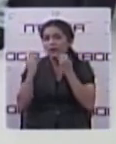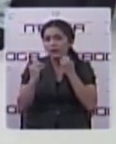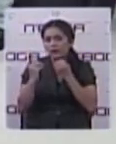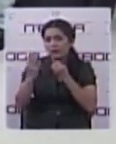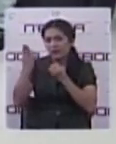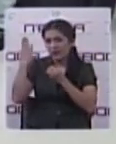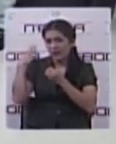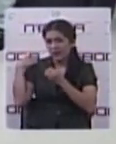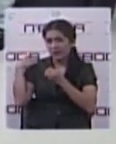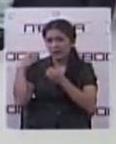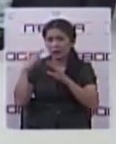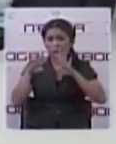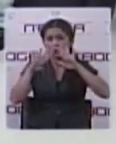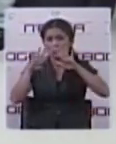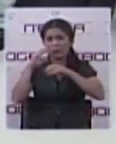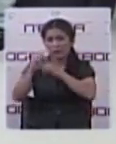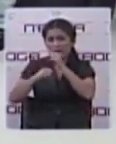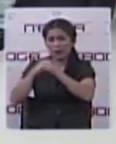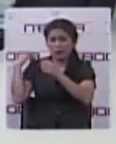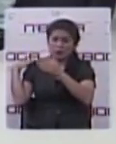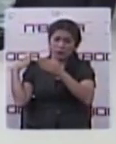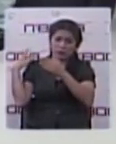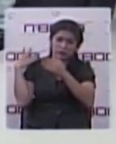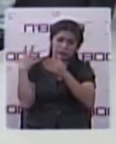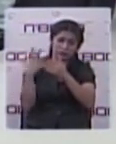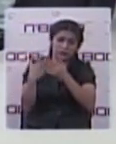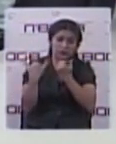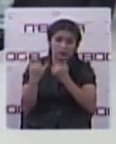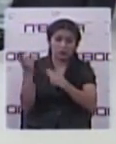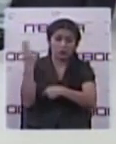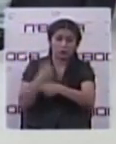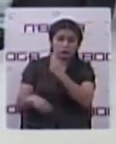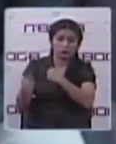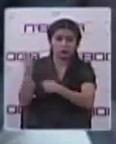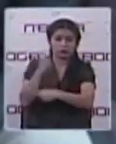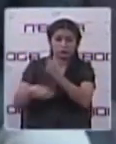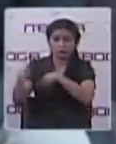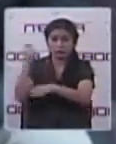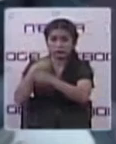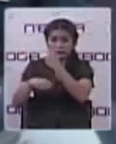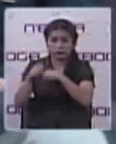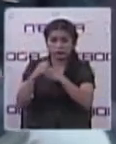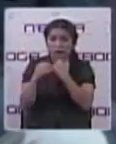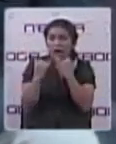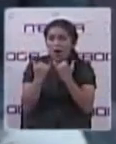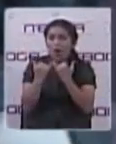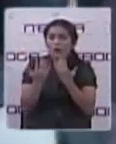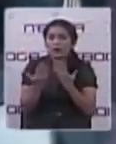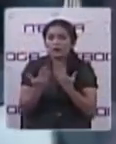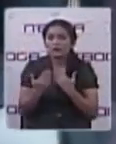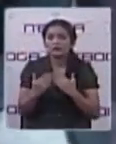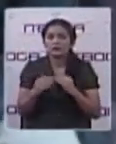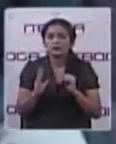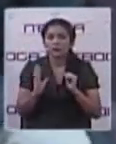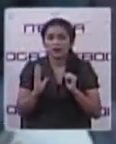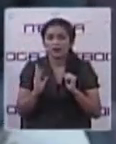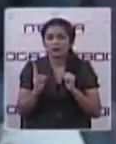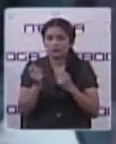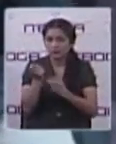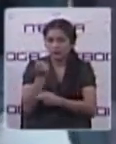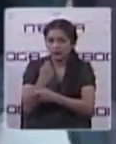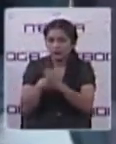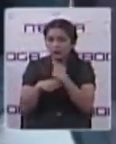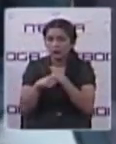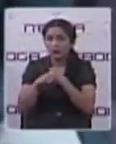de bonanza, de propiedades que se vendieron, ahora entran al mercado. Ya son propiedades nuevas, pero de segunda, que alguien tiene